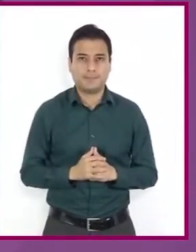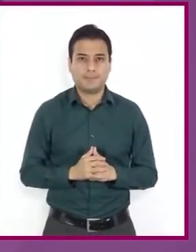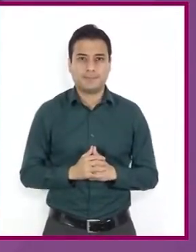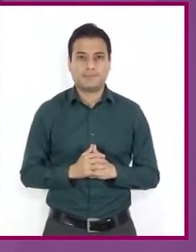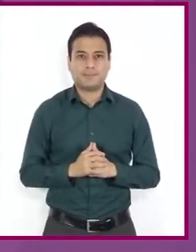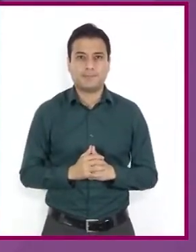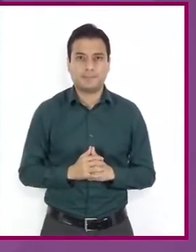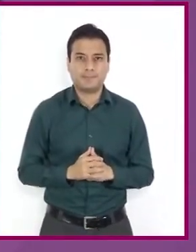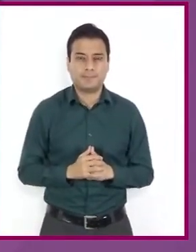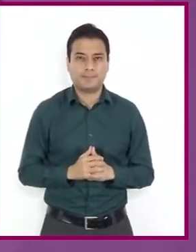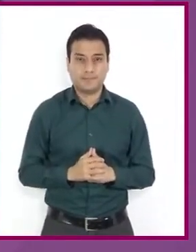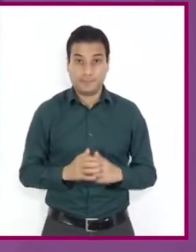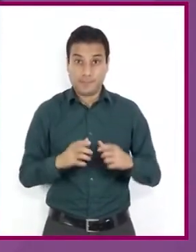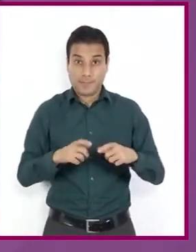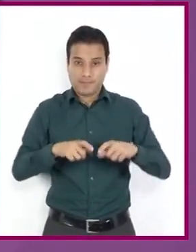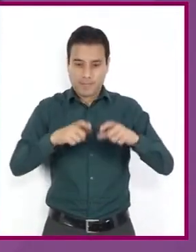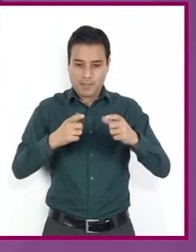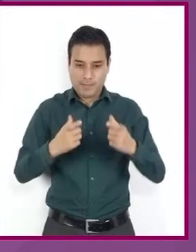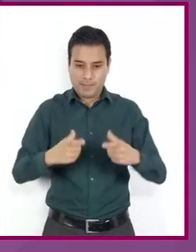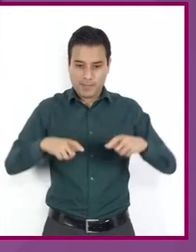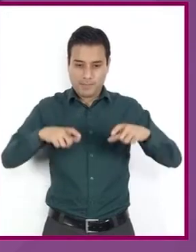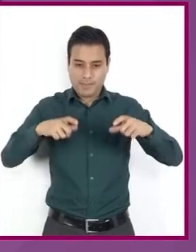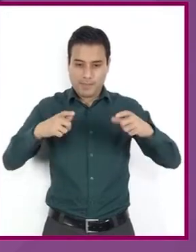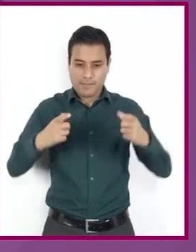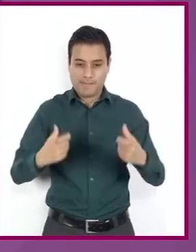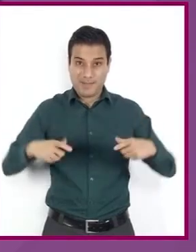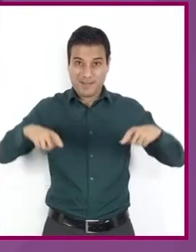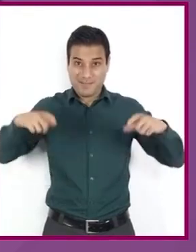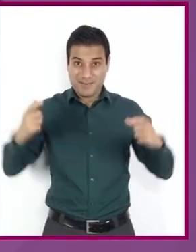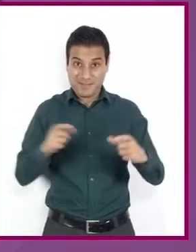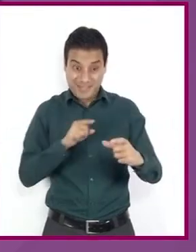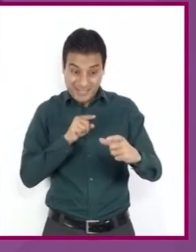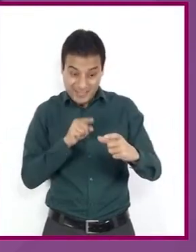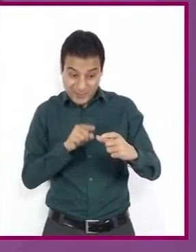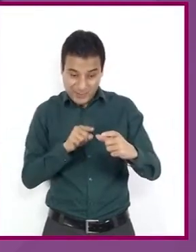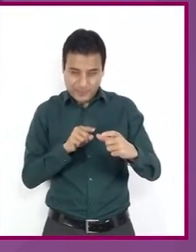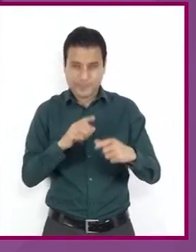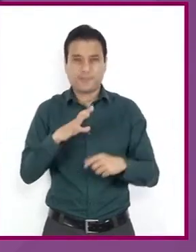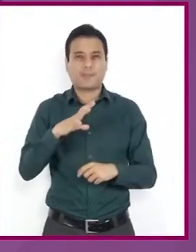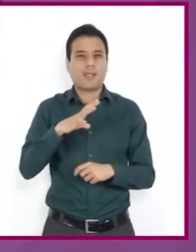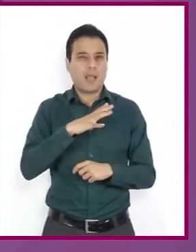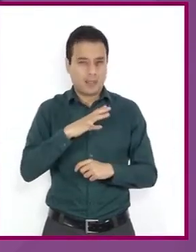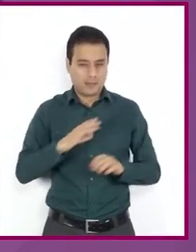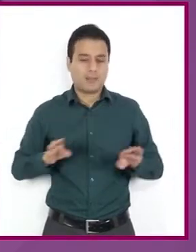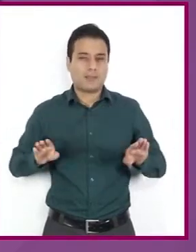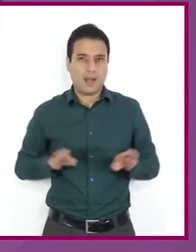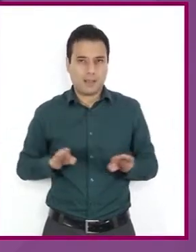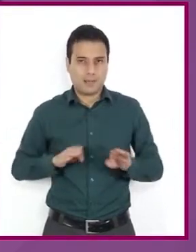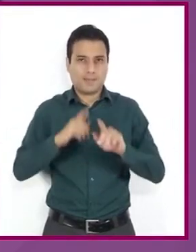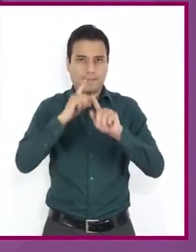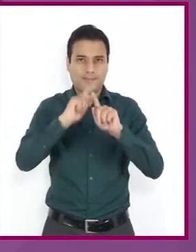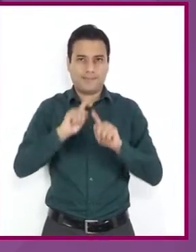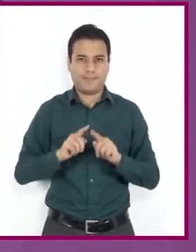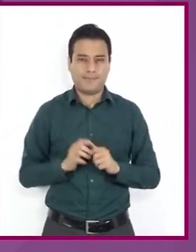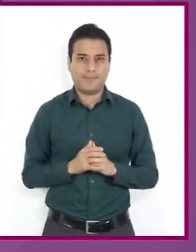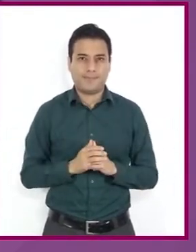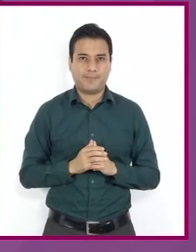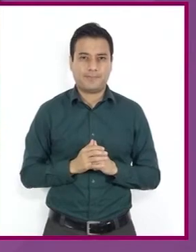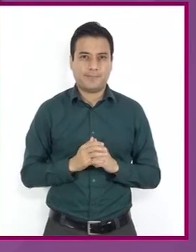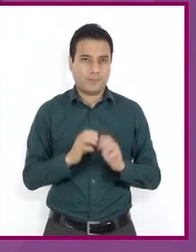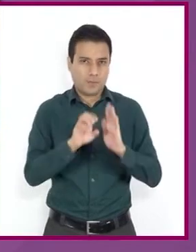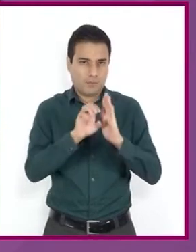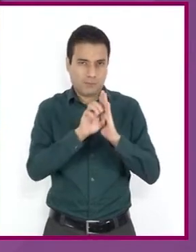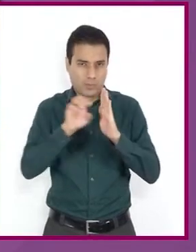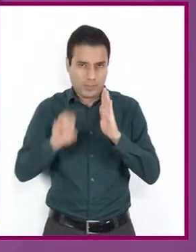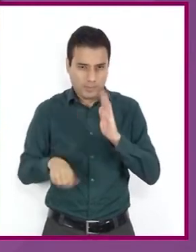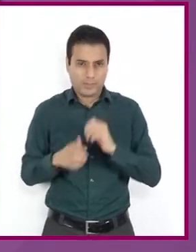Las ondas que se forman al tirar una piedra en el agua tienen distintas características. Vemos cómo se